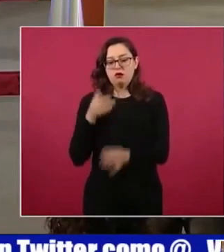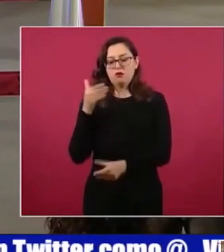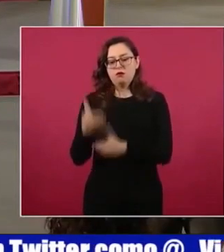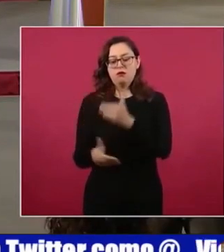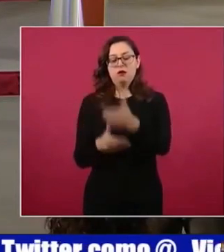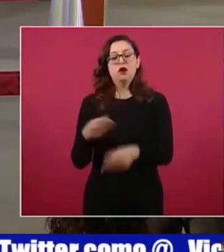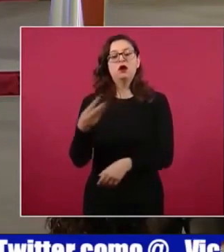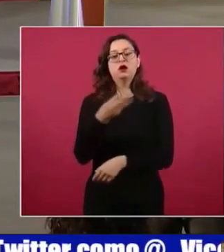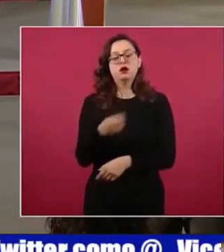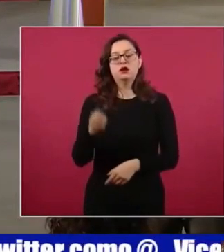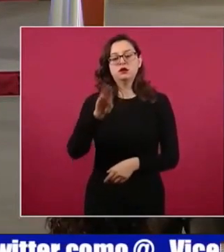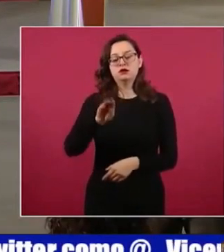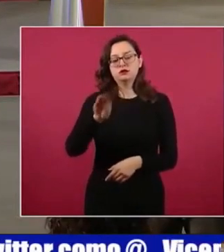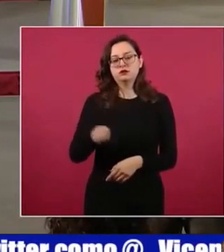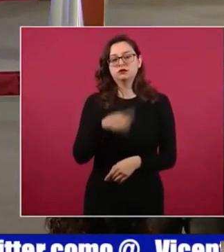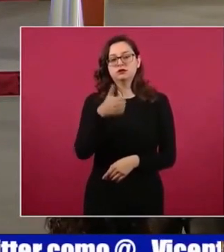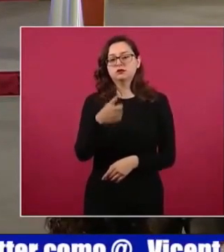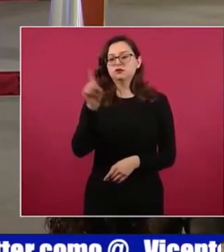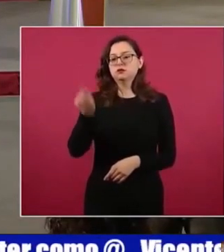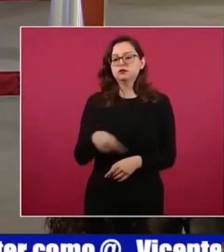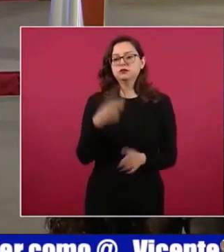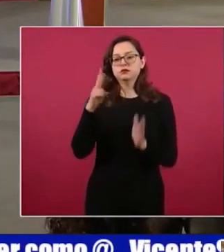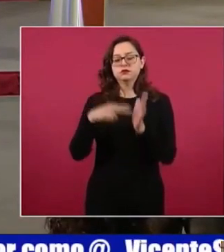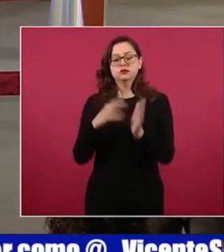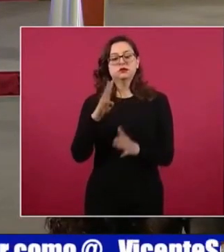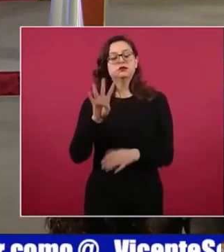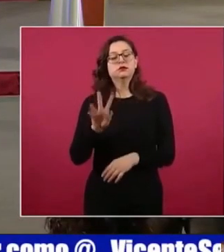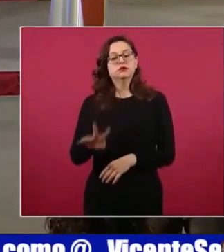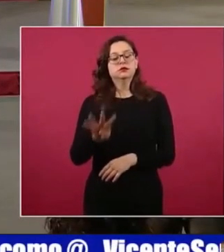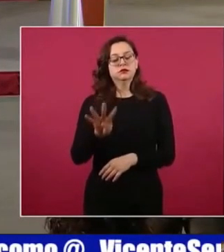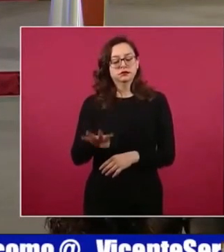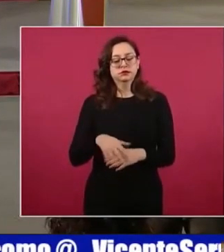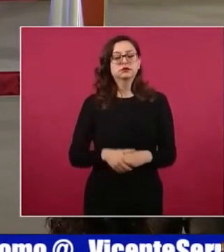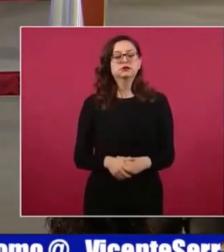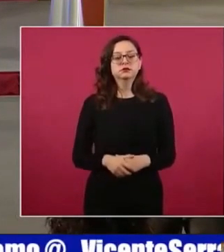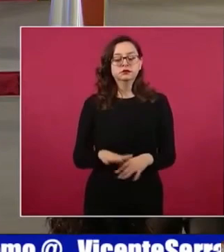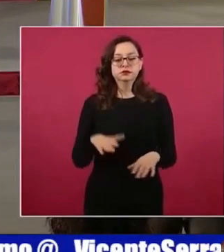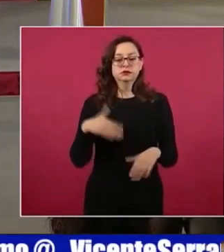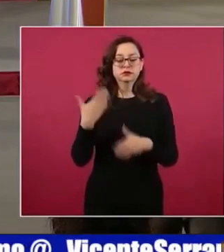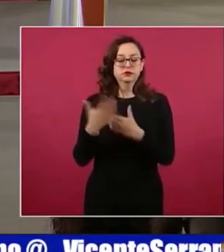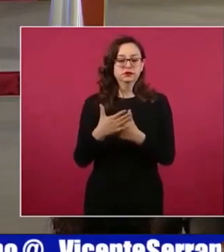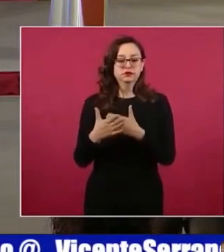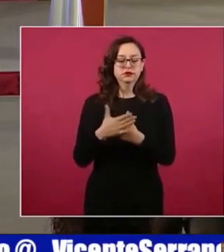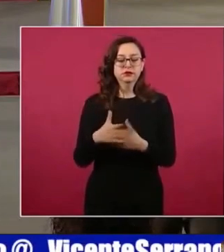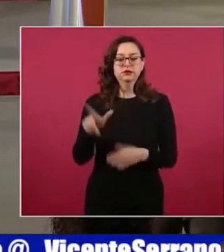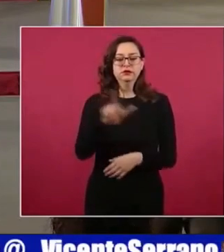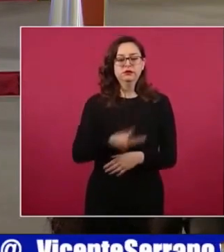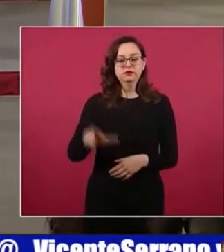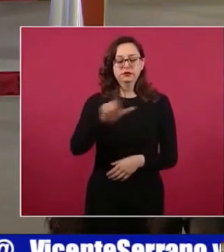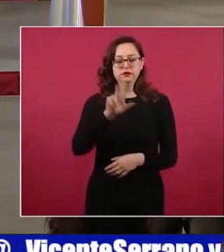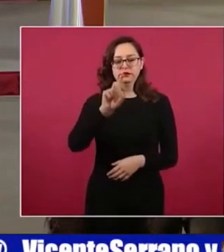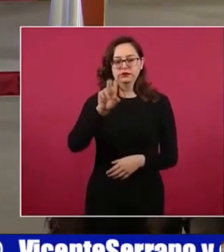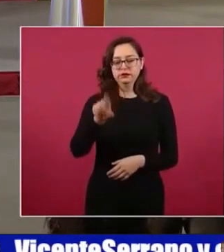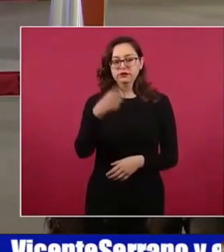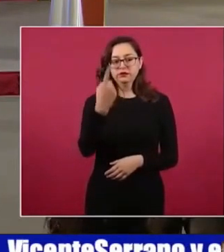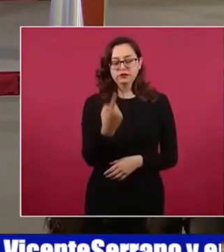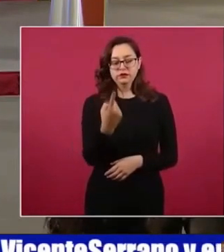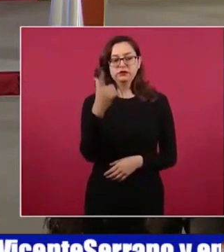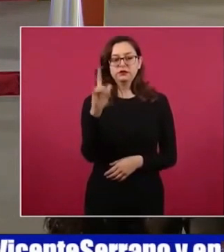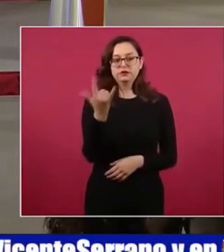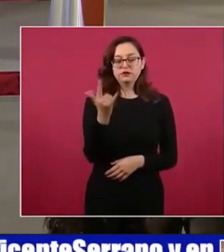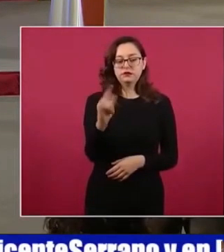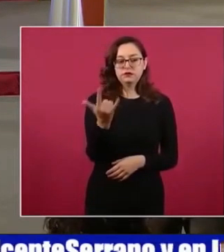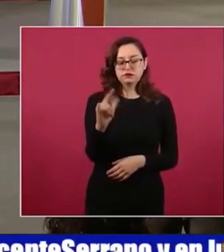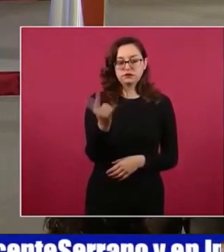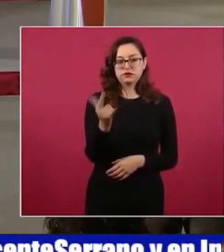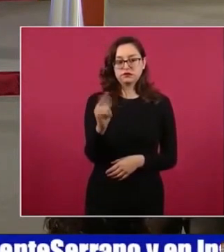uso razonable de la fuerza pública, y como lo informan cada 20 del mes, pues las cifras van a la baja